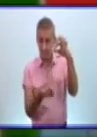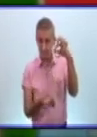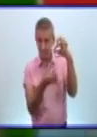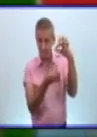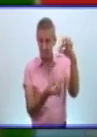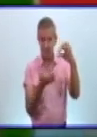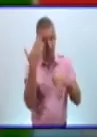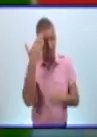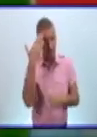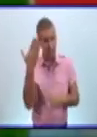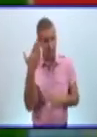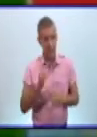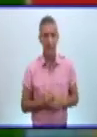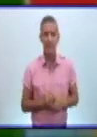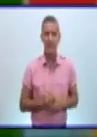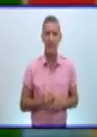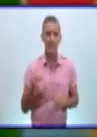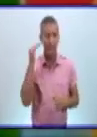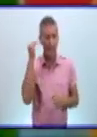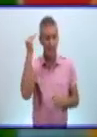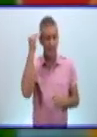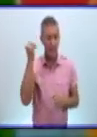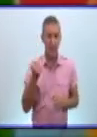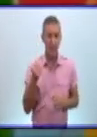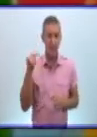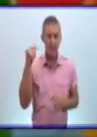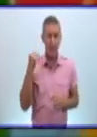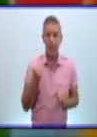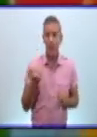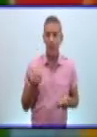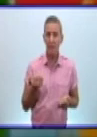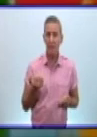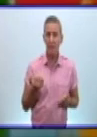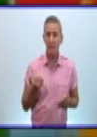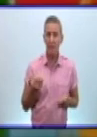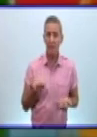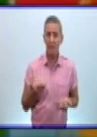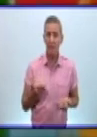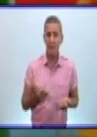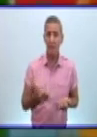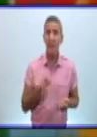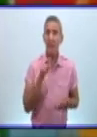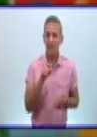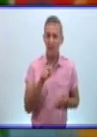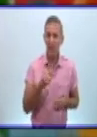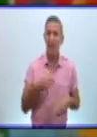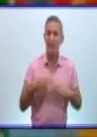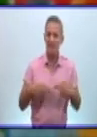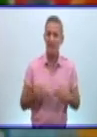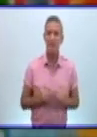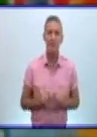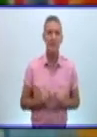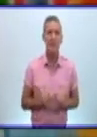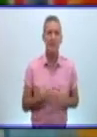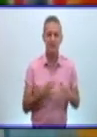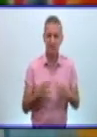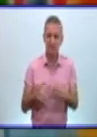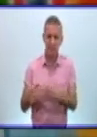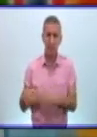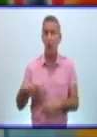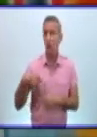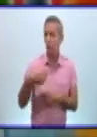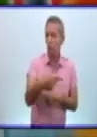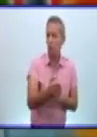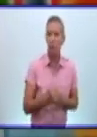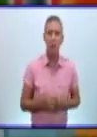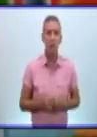Gracias a la gran capacidad disolvente del agua, se utiliza en muchos productos que consumimos todos los días. Sin embargo,